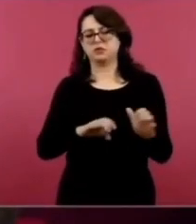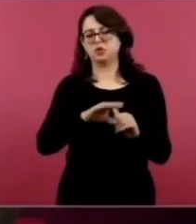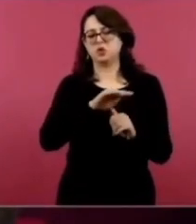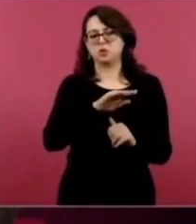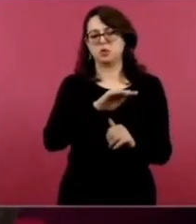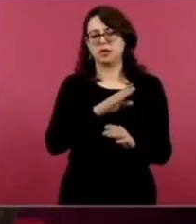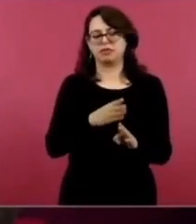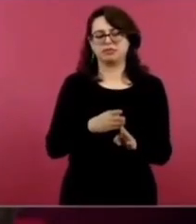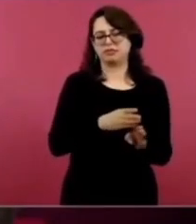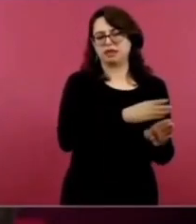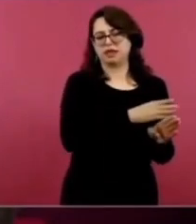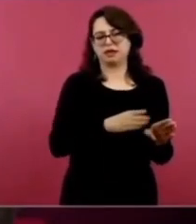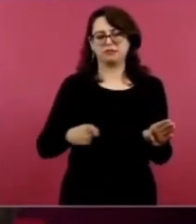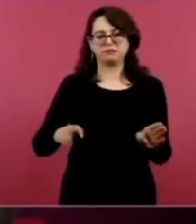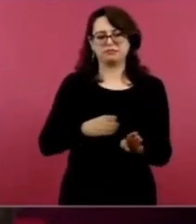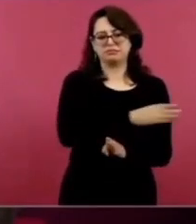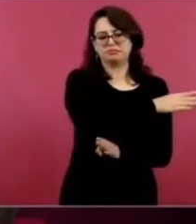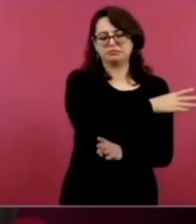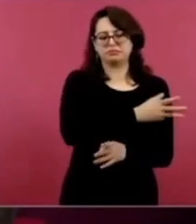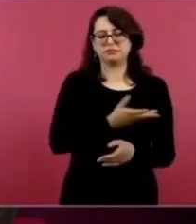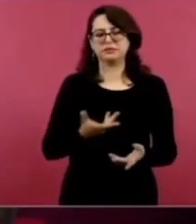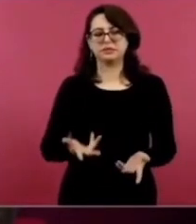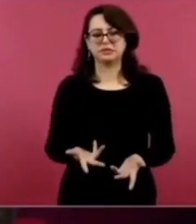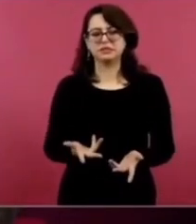del siglo pasado,